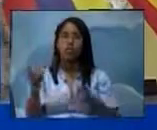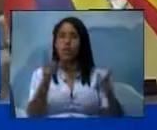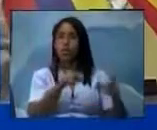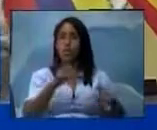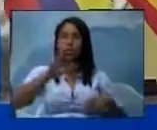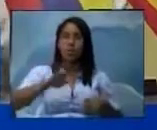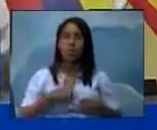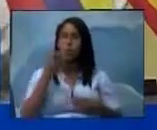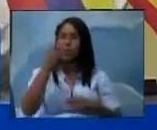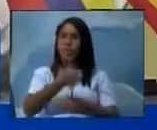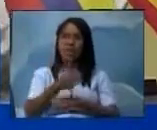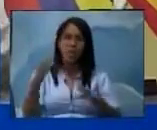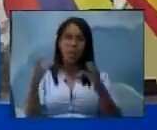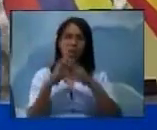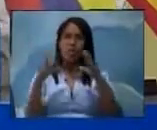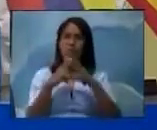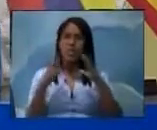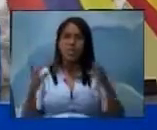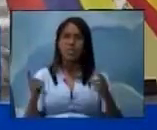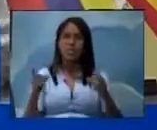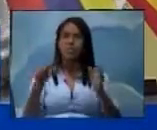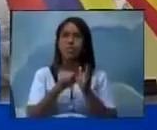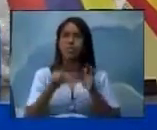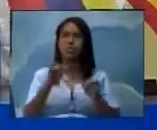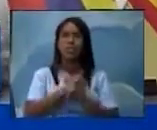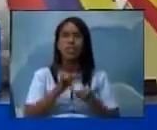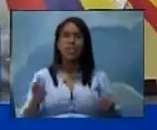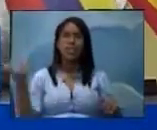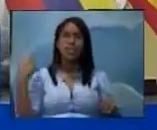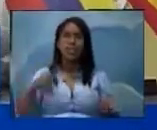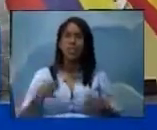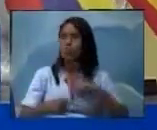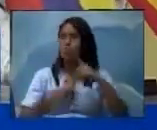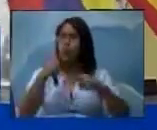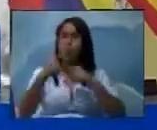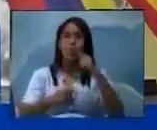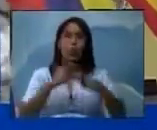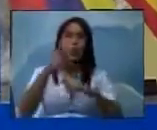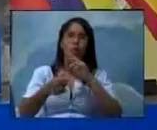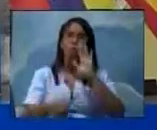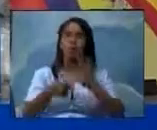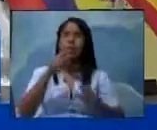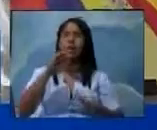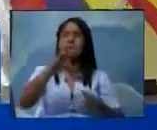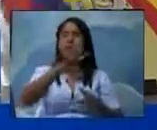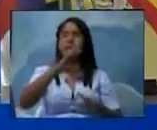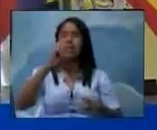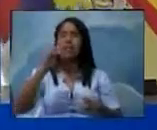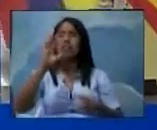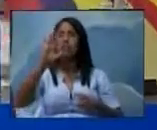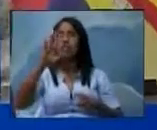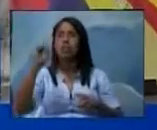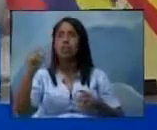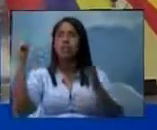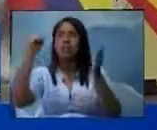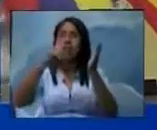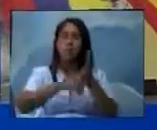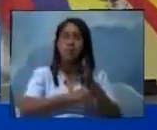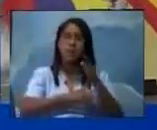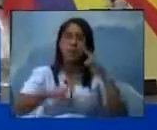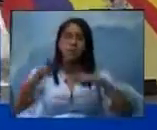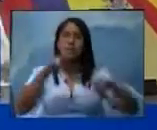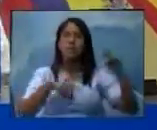se puede meter una congregación donde ya tenemos diariamente más de 550